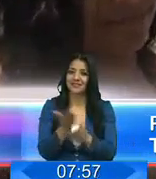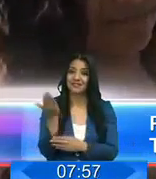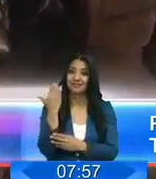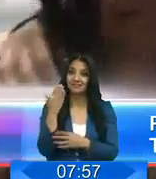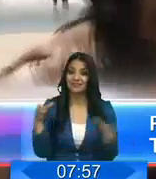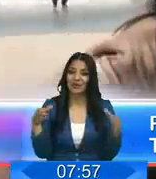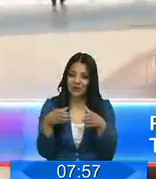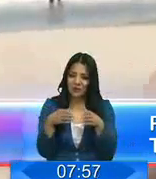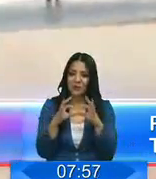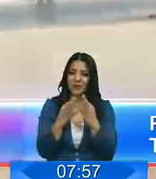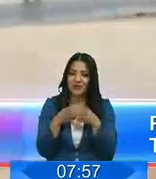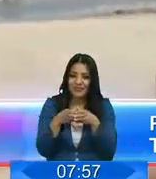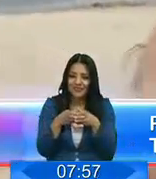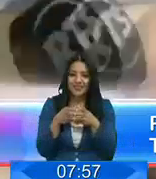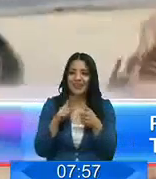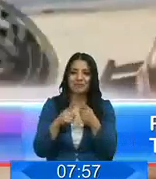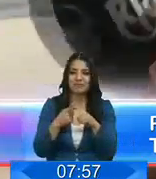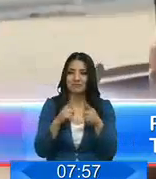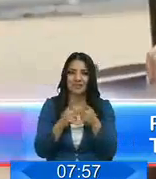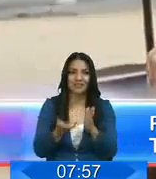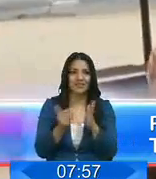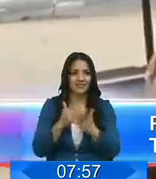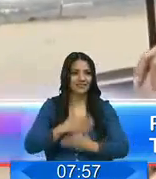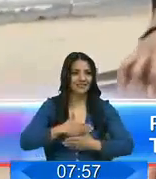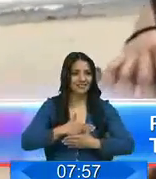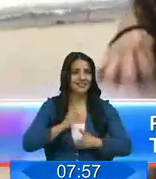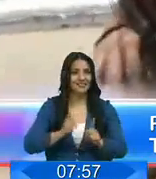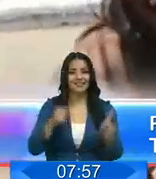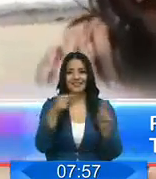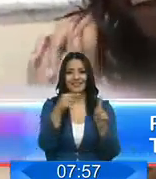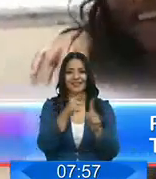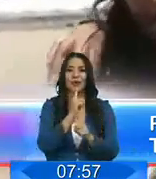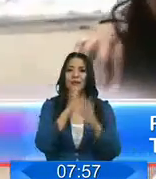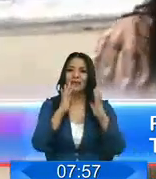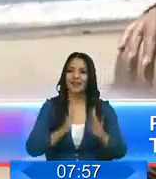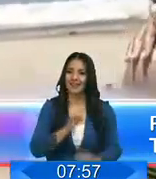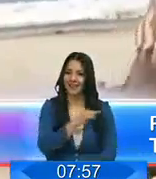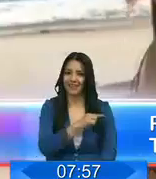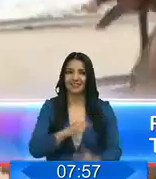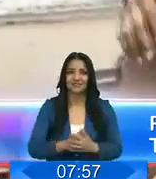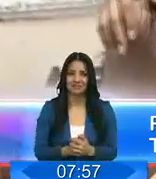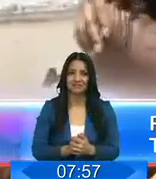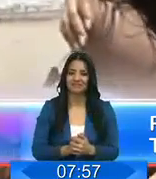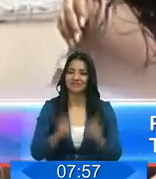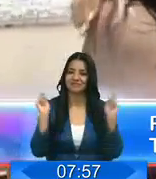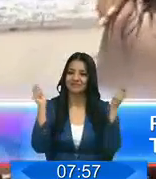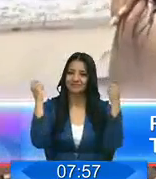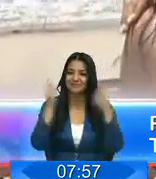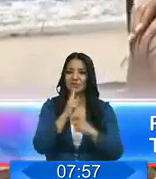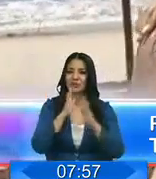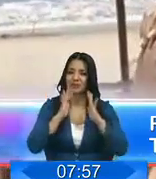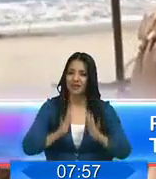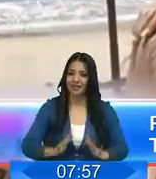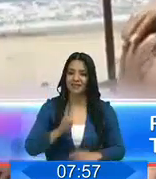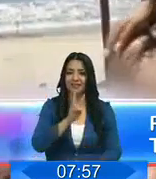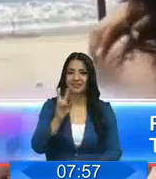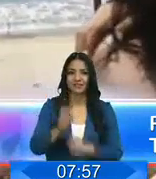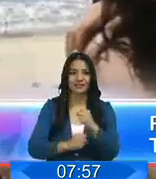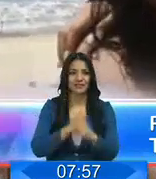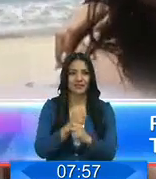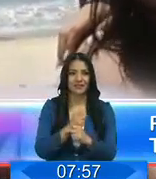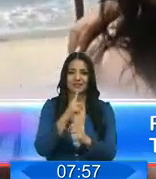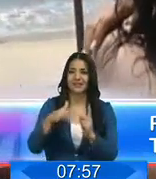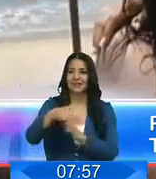juntamos otra vez. Ya, pues. Ven a disfrutar. Es el cumpleaños de ella, entonces vamos a celebrar su cumpleaños, que cumple 22. Aparte el ambiente es